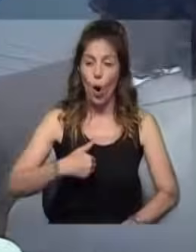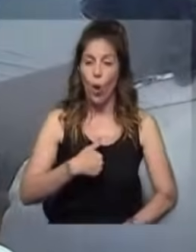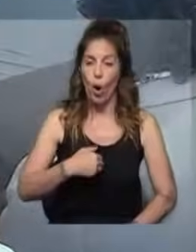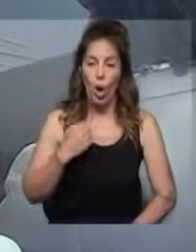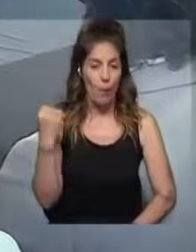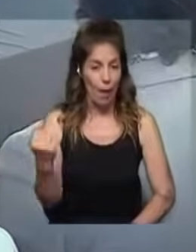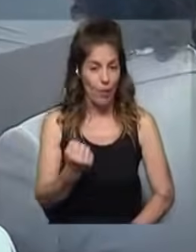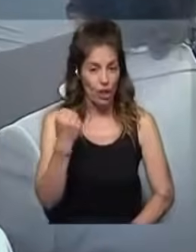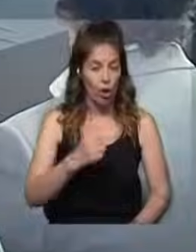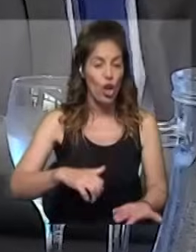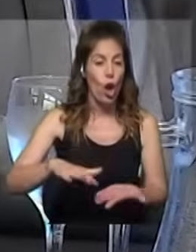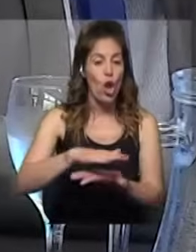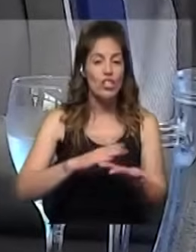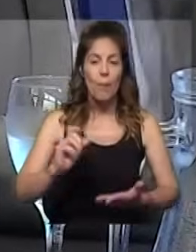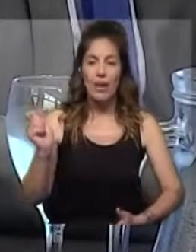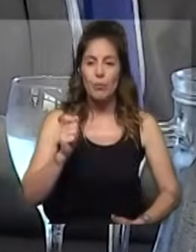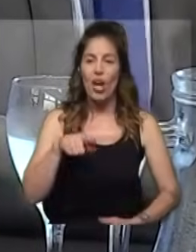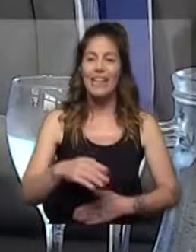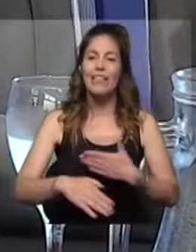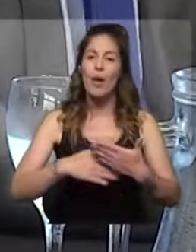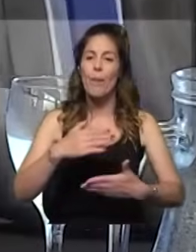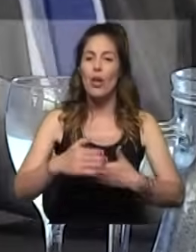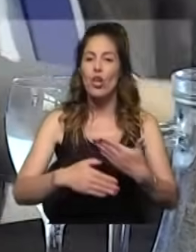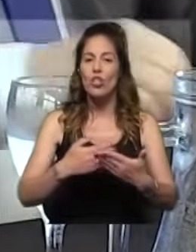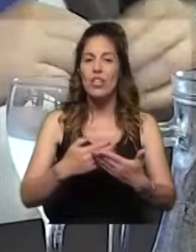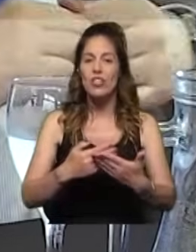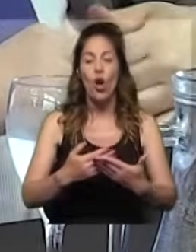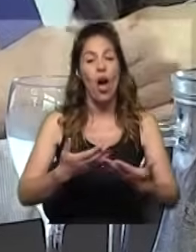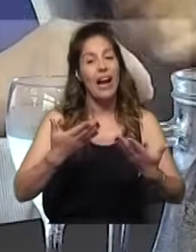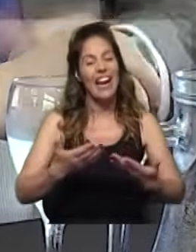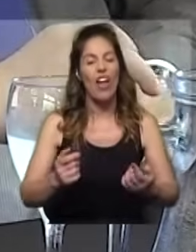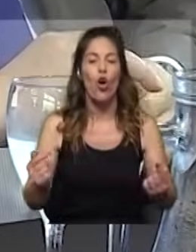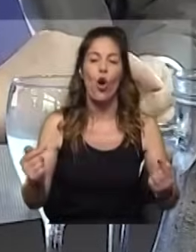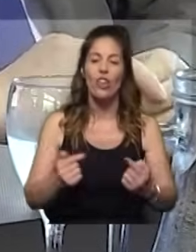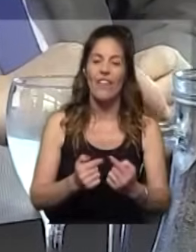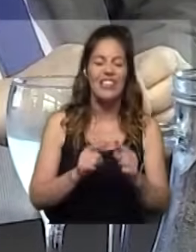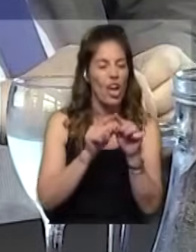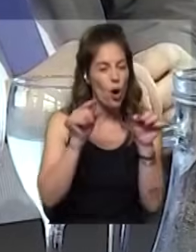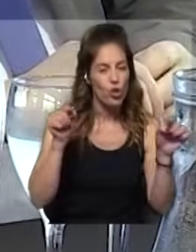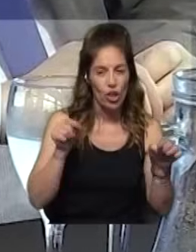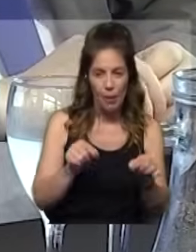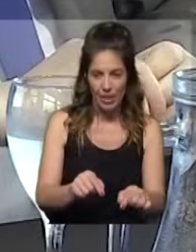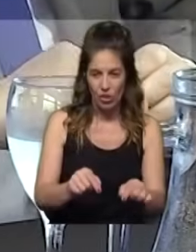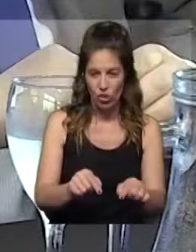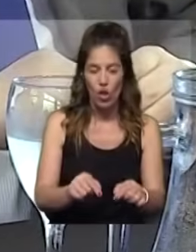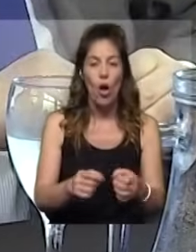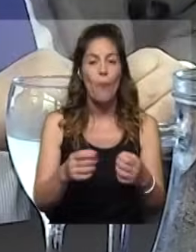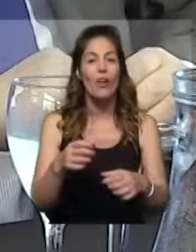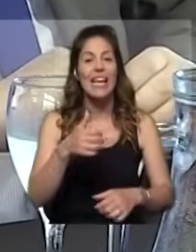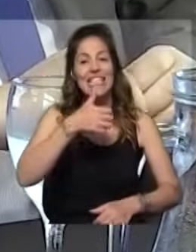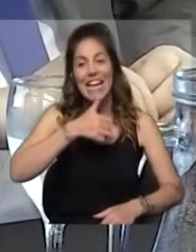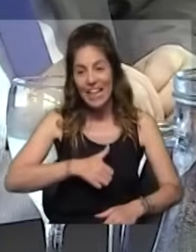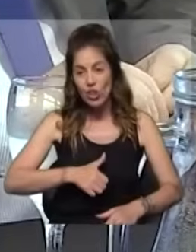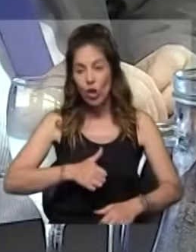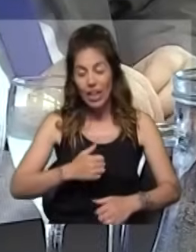los espacios públicos este proceso ha estado cargado de controversias y de cuestionamientos Porque esa es la historia que nos toca